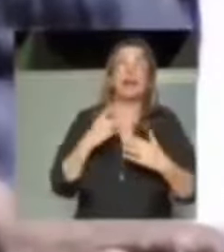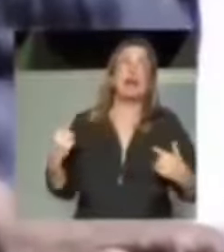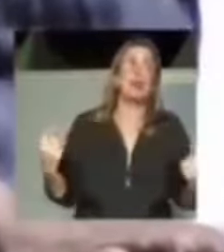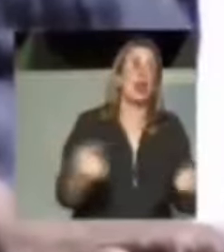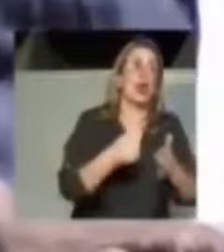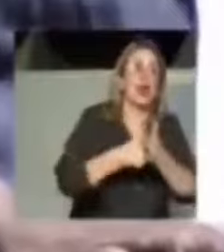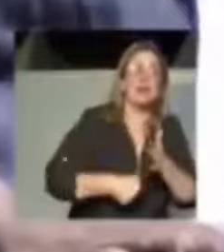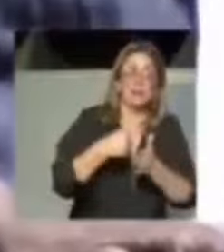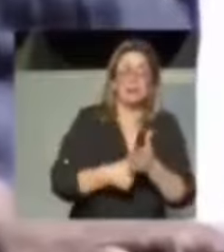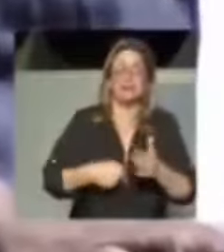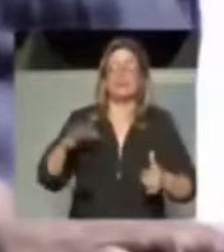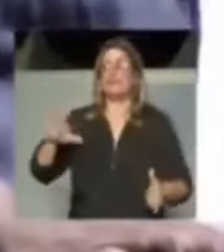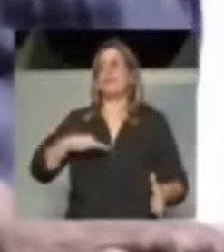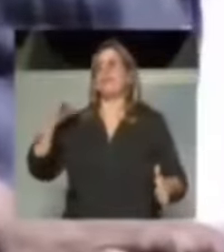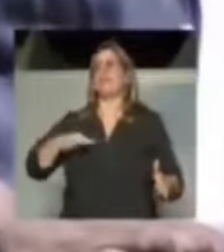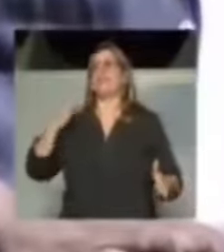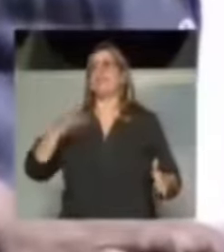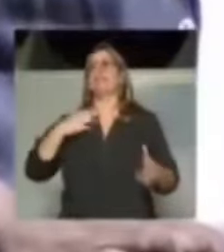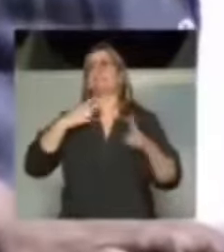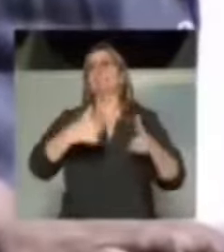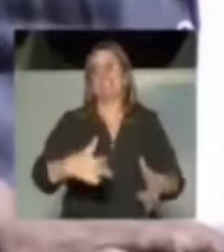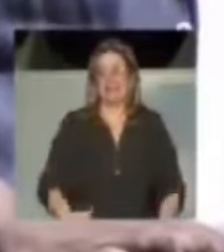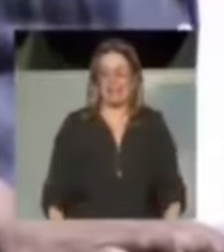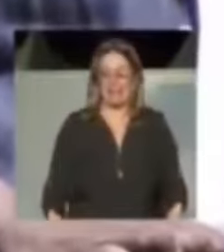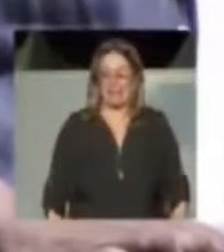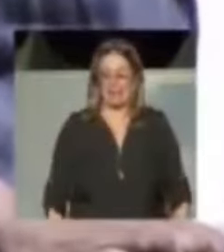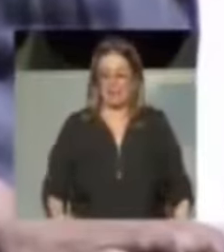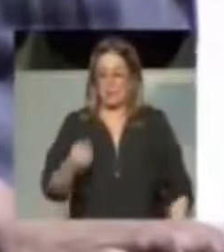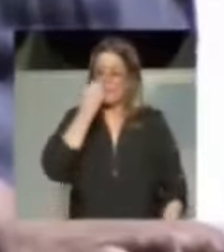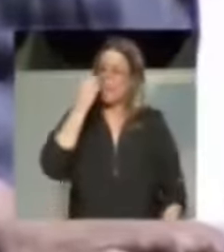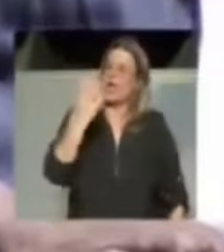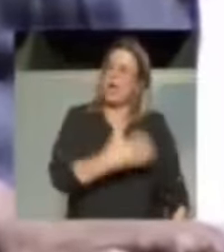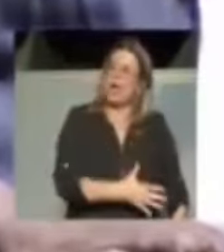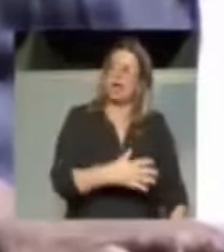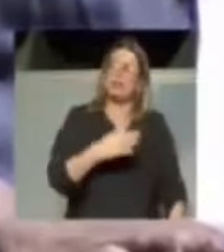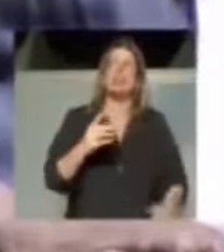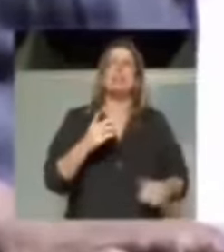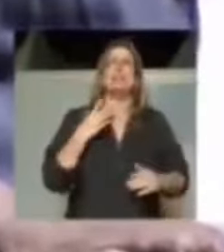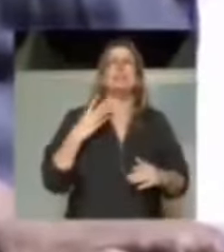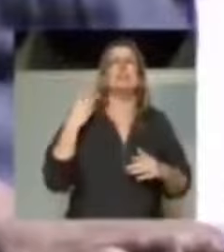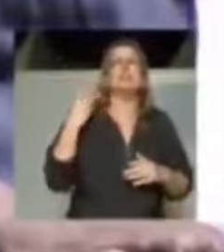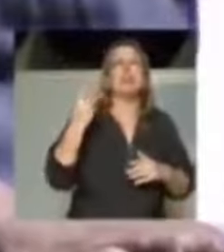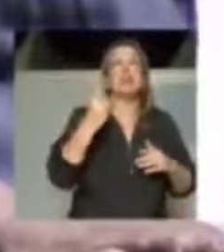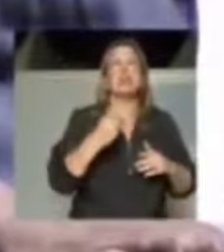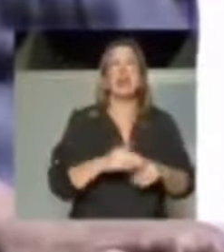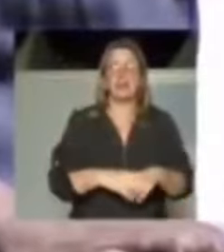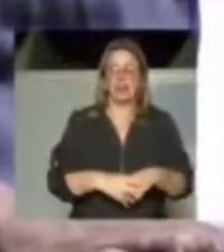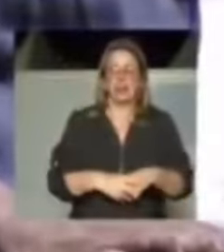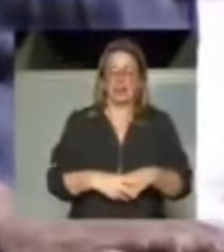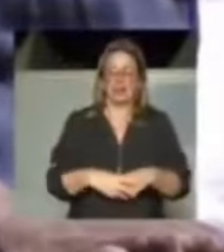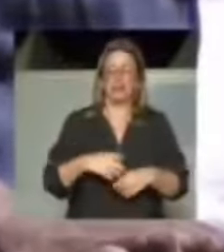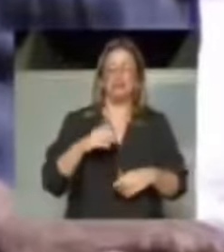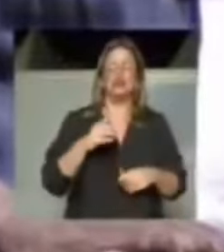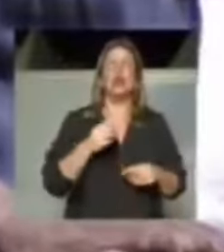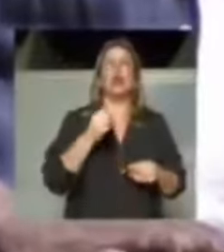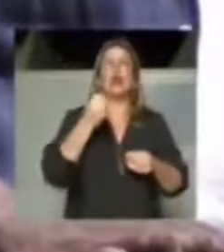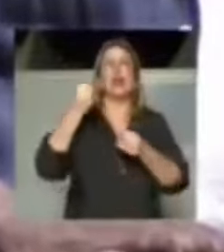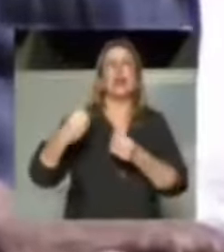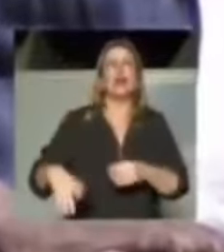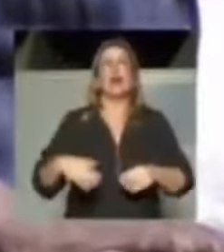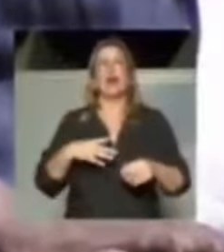to mi vida dije che mejores dirigentes Son